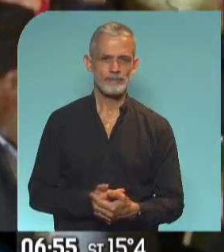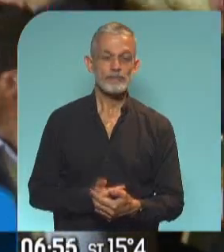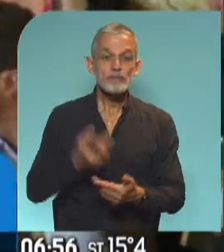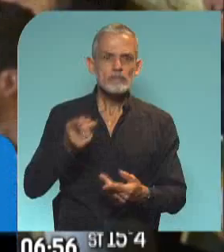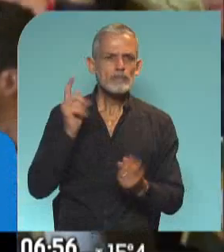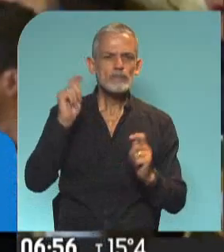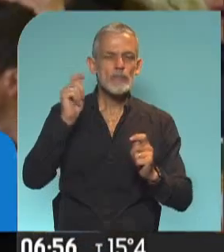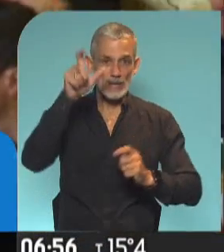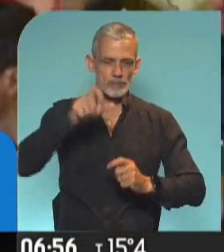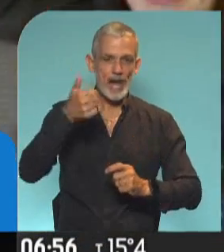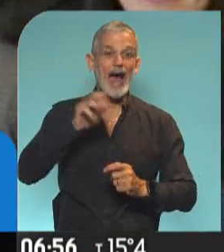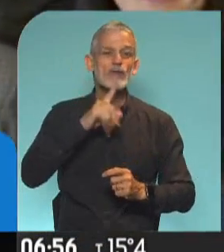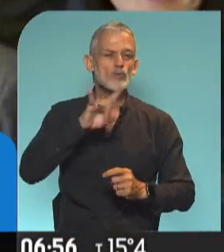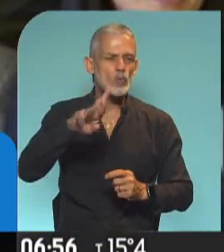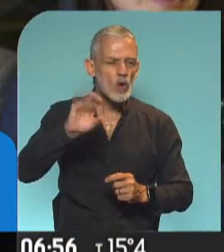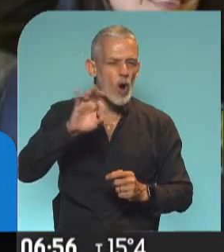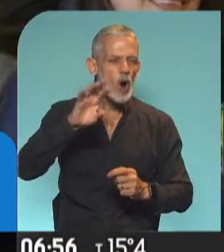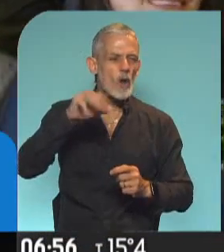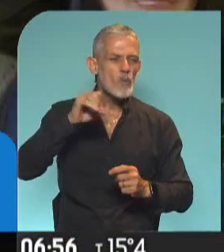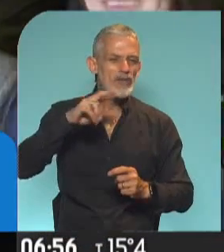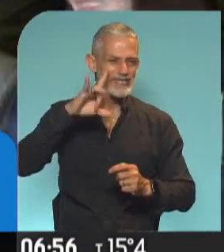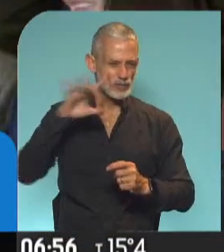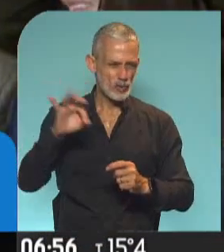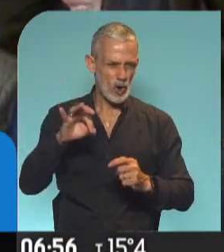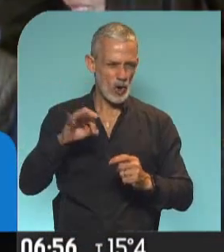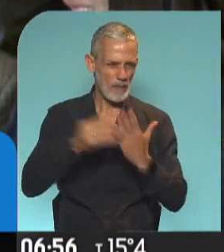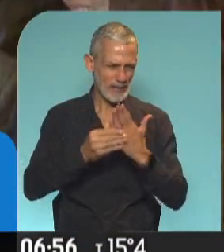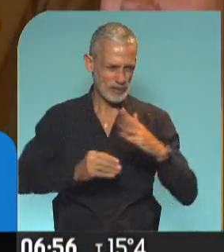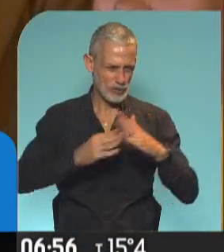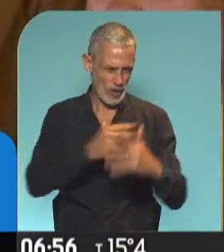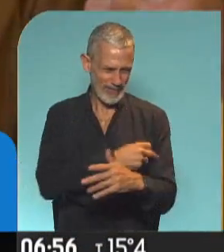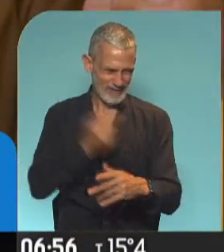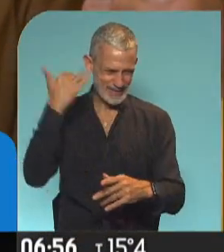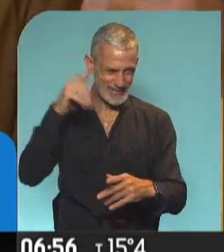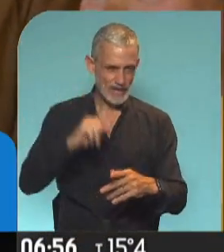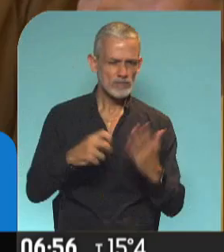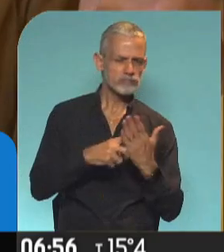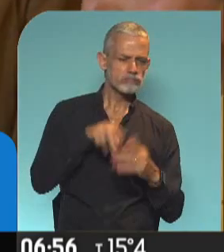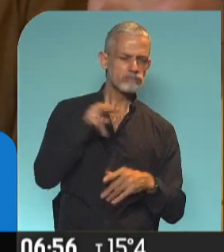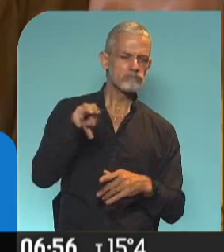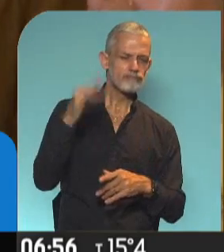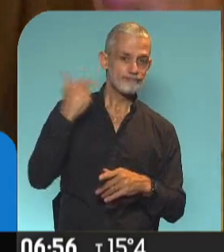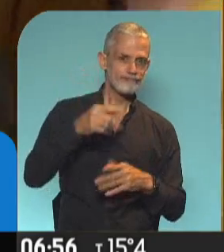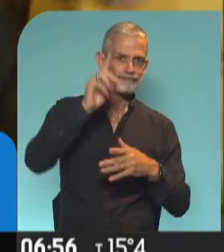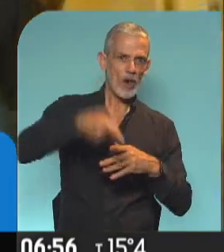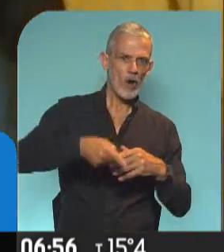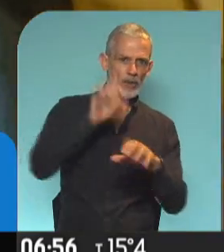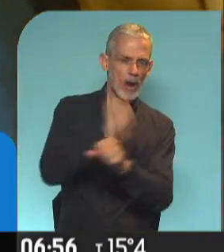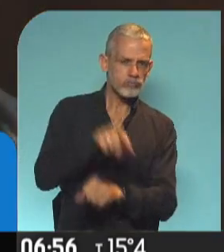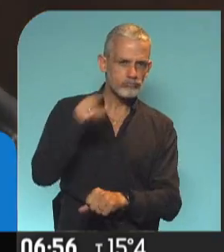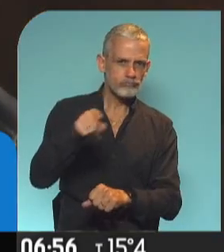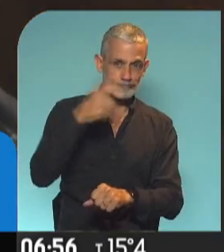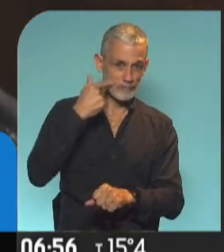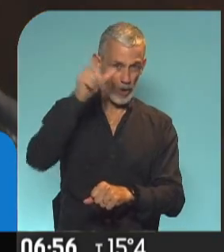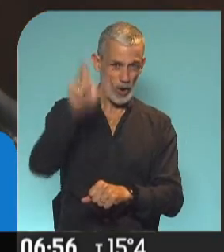Se trata de Arturo Murillo, ex titular de Defensa. La Fiscalía de Bolivia había emitido una orden de captura contra